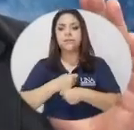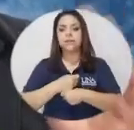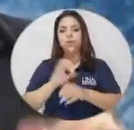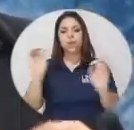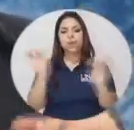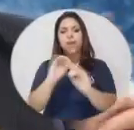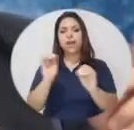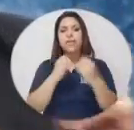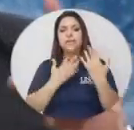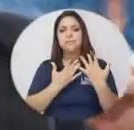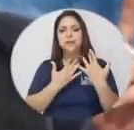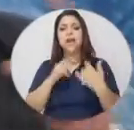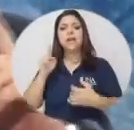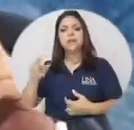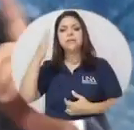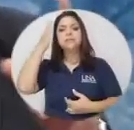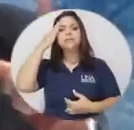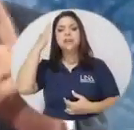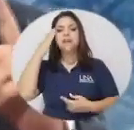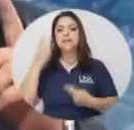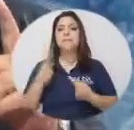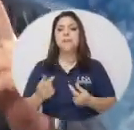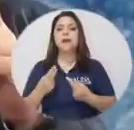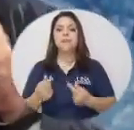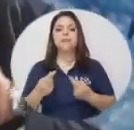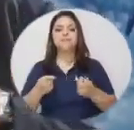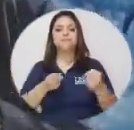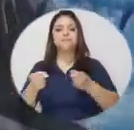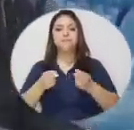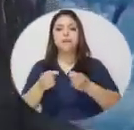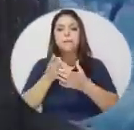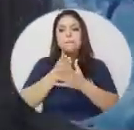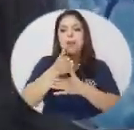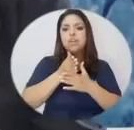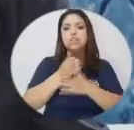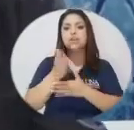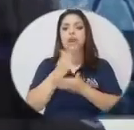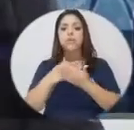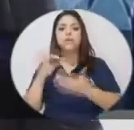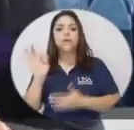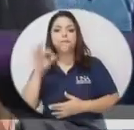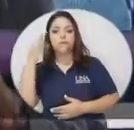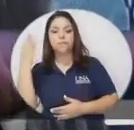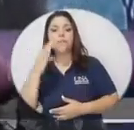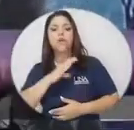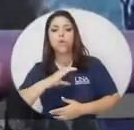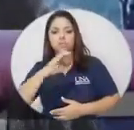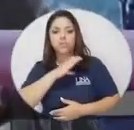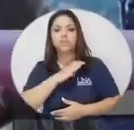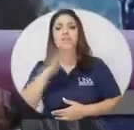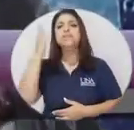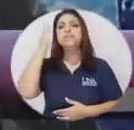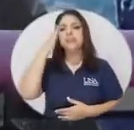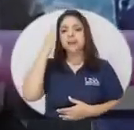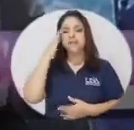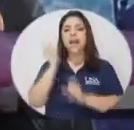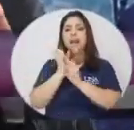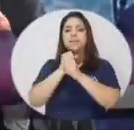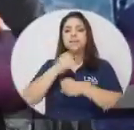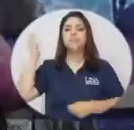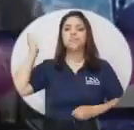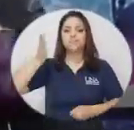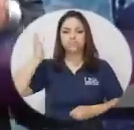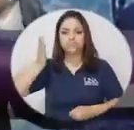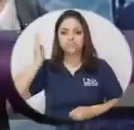esperamos y sabe manejar los medios en cierta forma y en ciertas condiciones, sabe hacer oratoria.